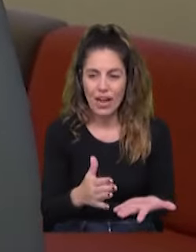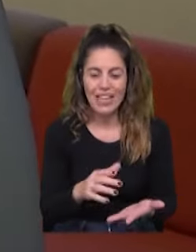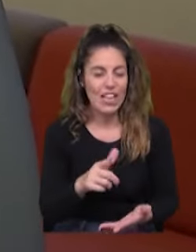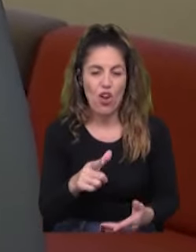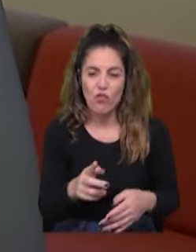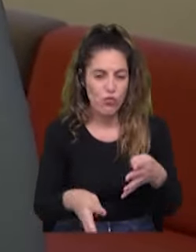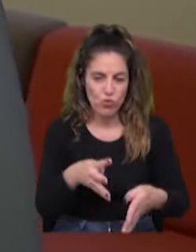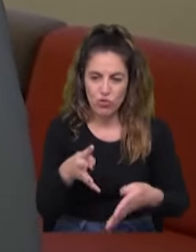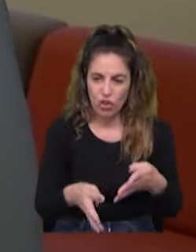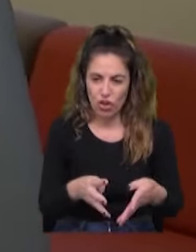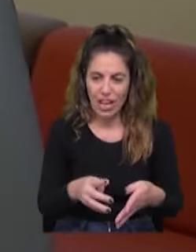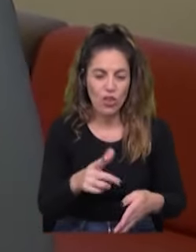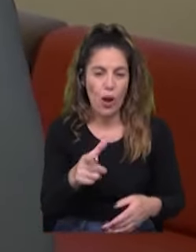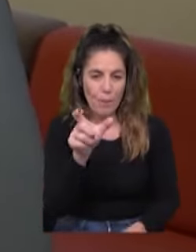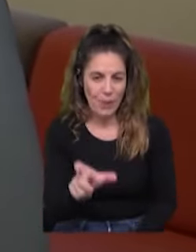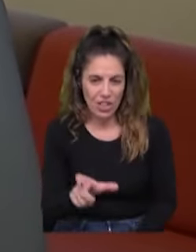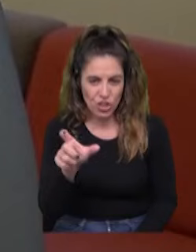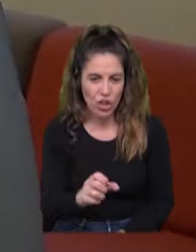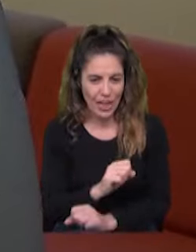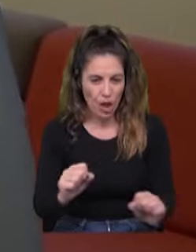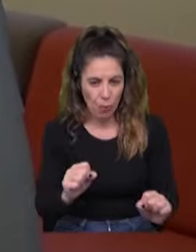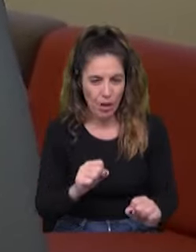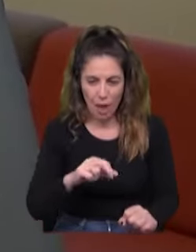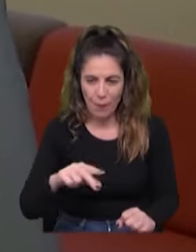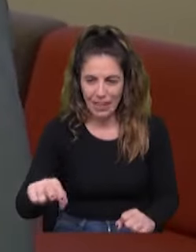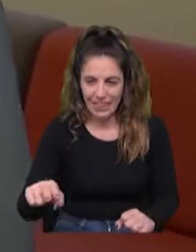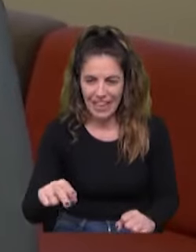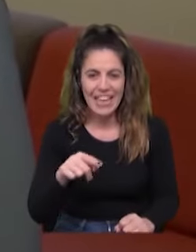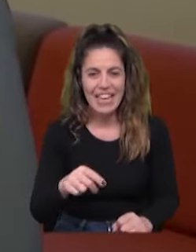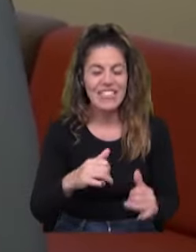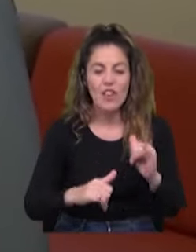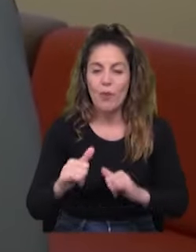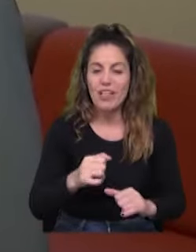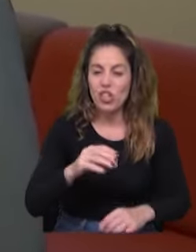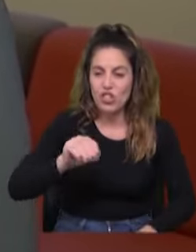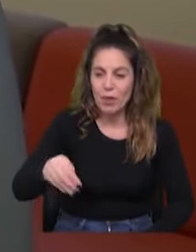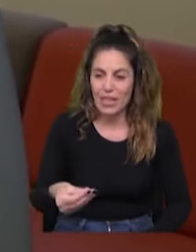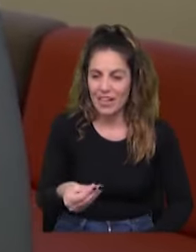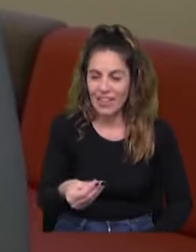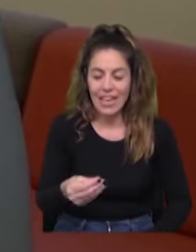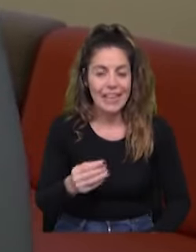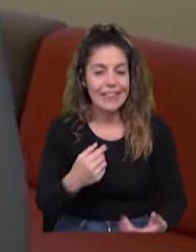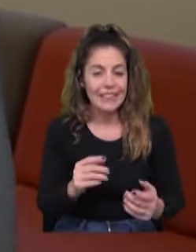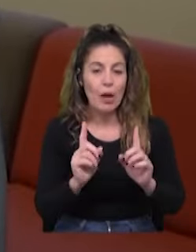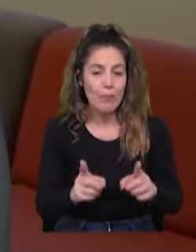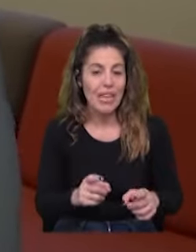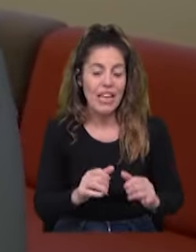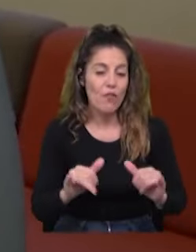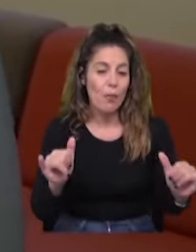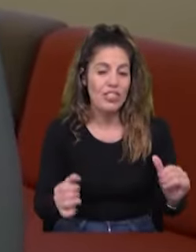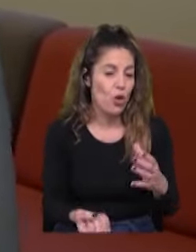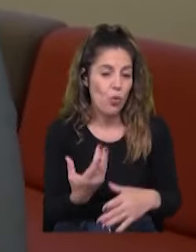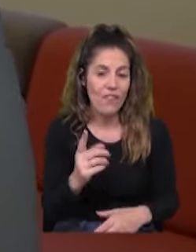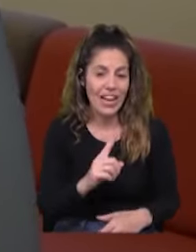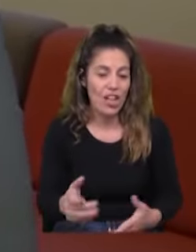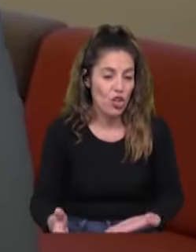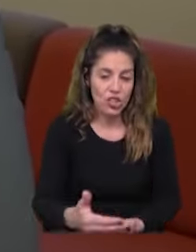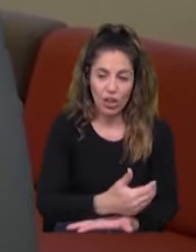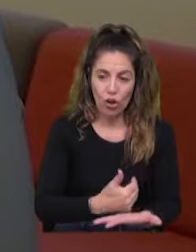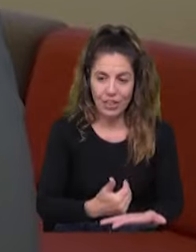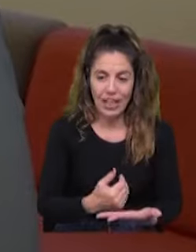funcionar porque no hay gente detrás que los pueda sostener y esa información se pierde y ni hablar de la información nueva que se genera que no se está recolectando ni